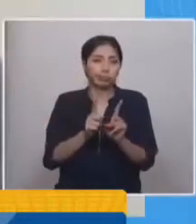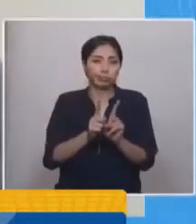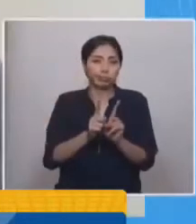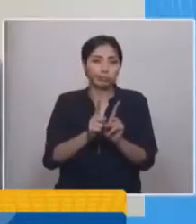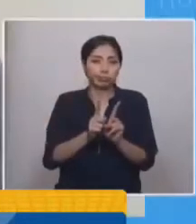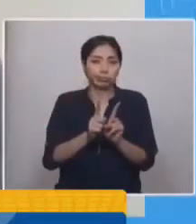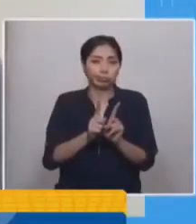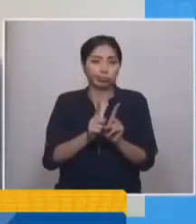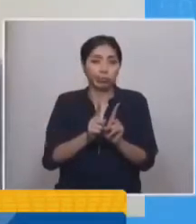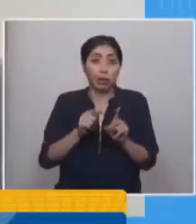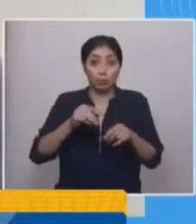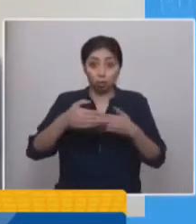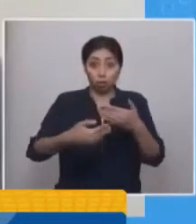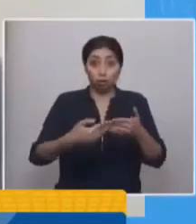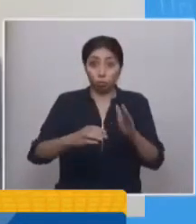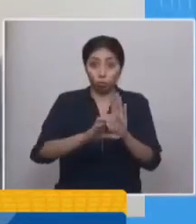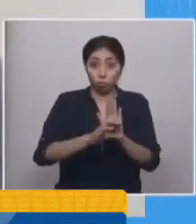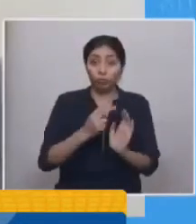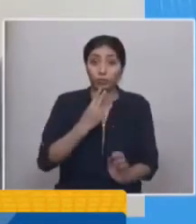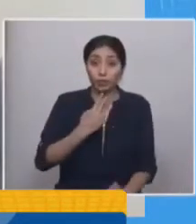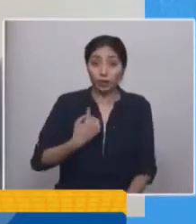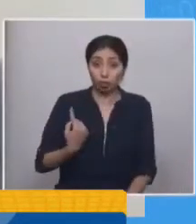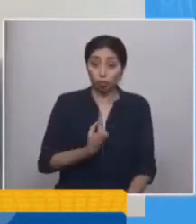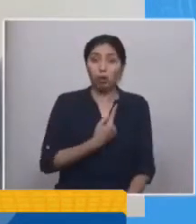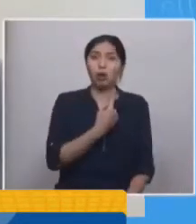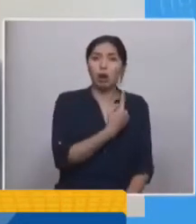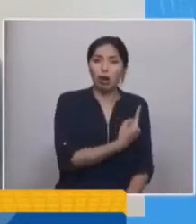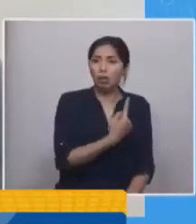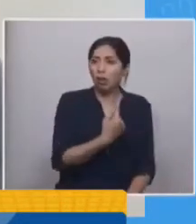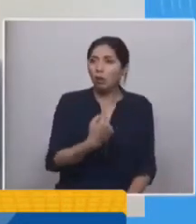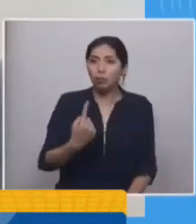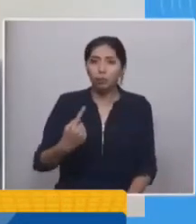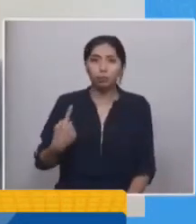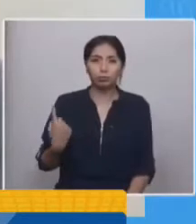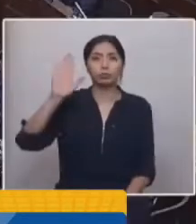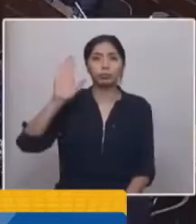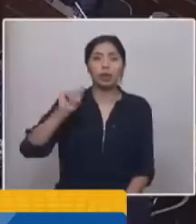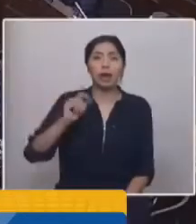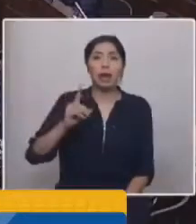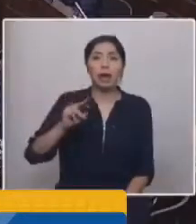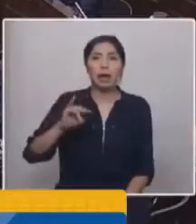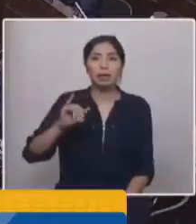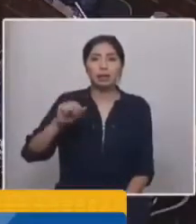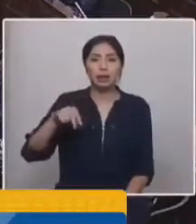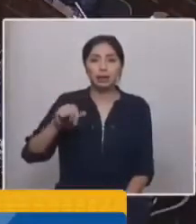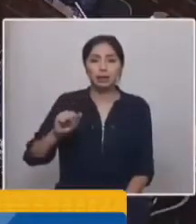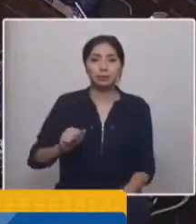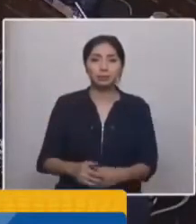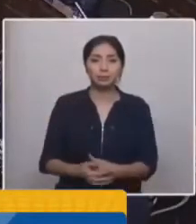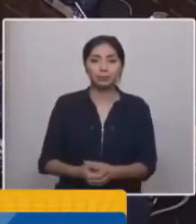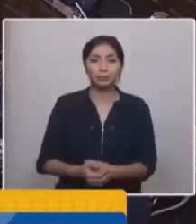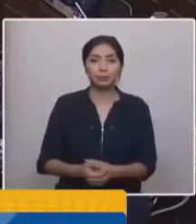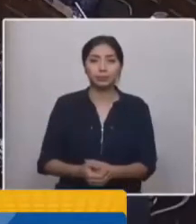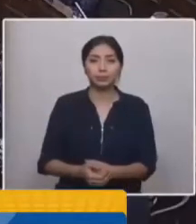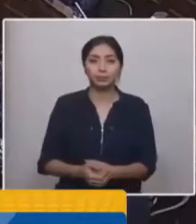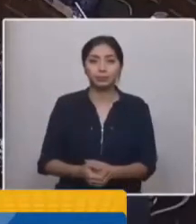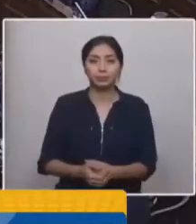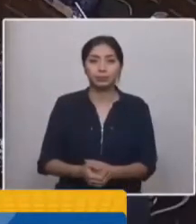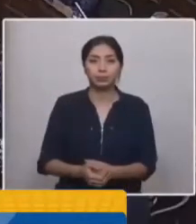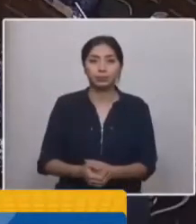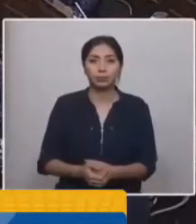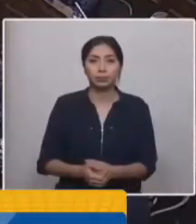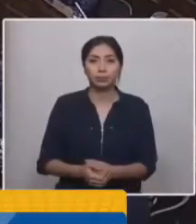eficiente, y eso también creo que es importante tratarlo en la Convención Constitucional. Es un Estado al servicio de la persona, un Estado eficiente, un principio de eficiencia